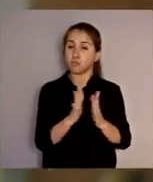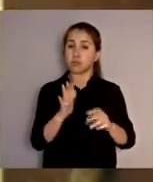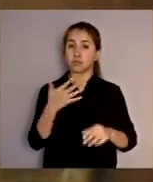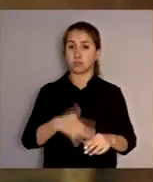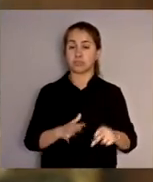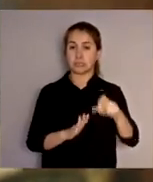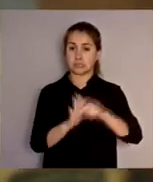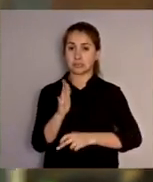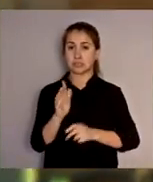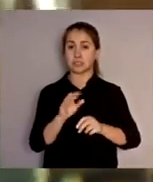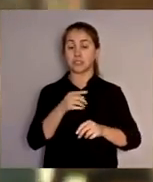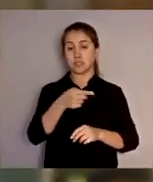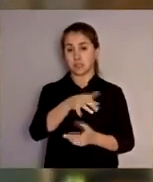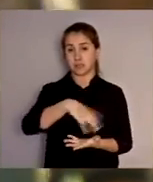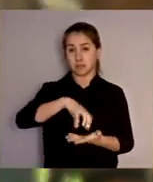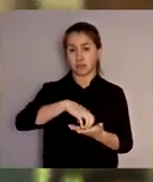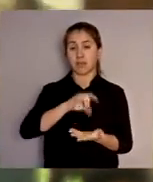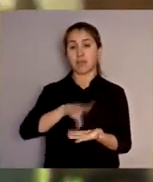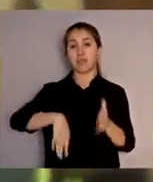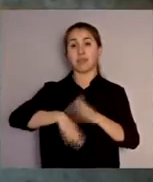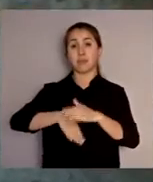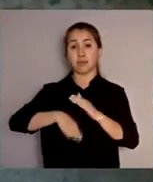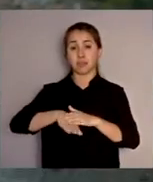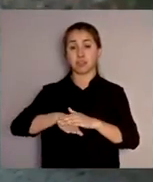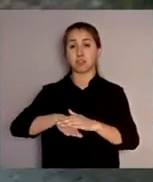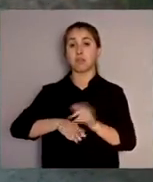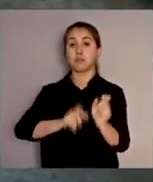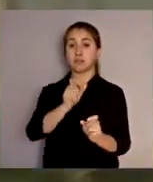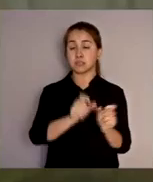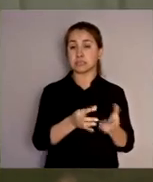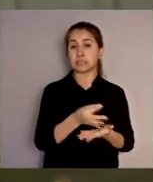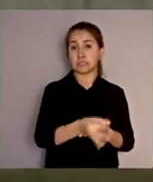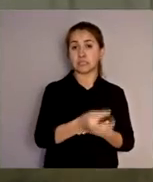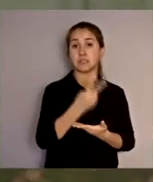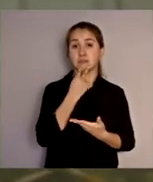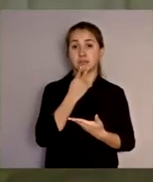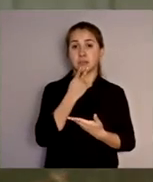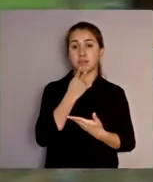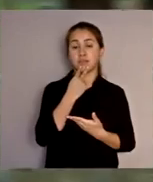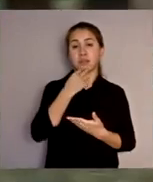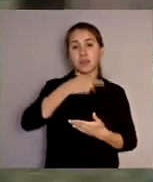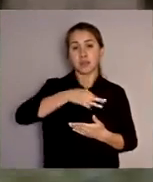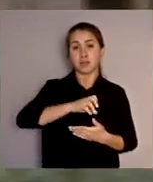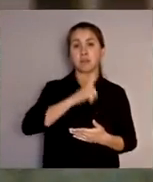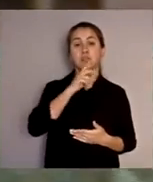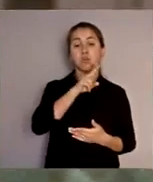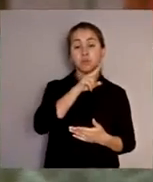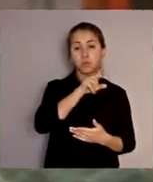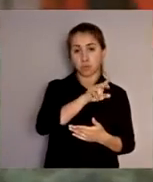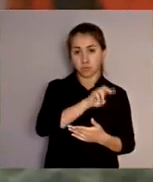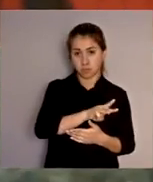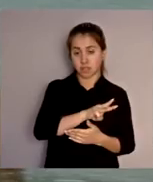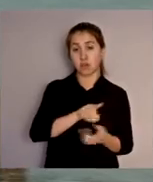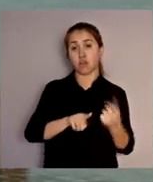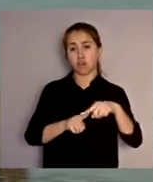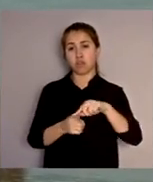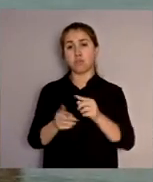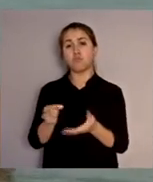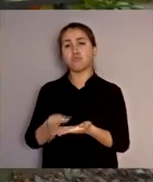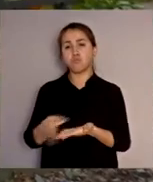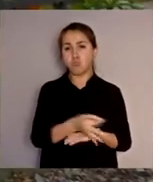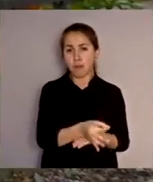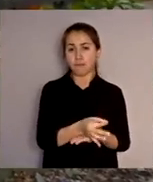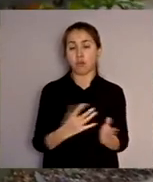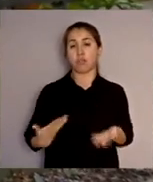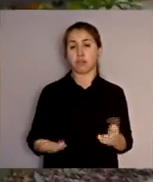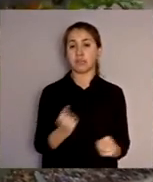Huilo Huilo. Los trabajadores despedidos de Bomasa y los habitantes, principalmente, de Neltume y Puerto Fuy, vieron en el turismo una nueva